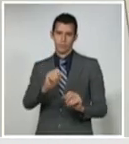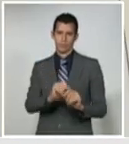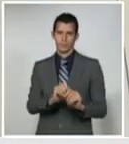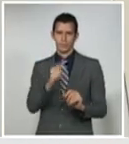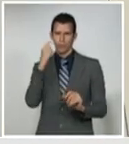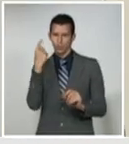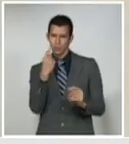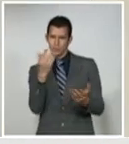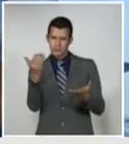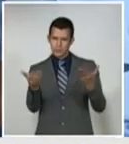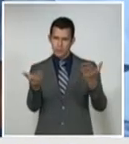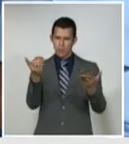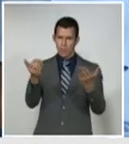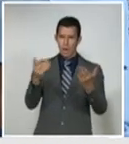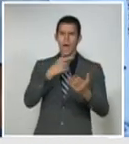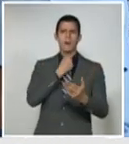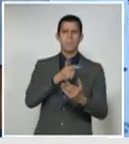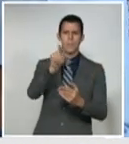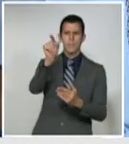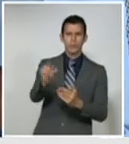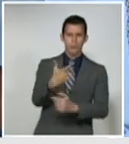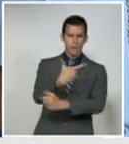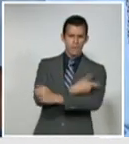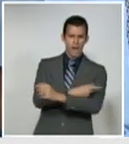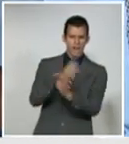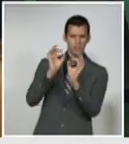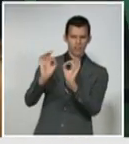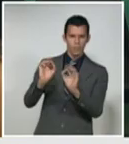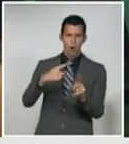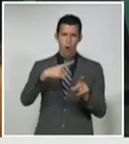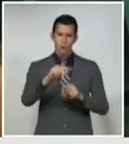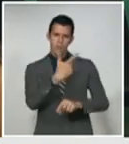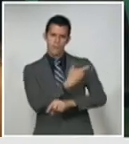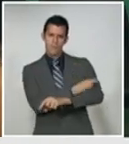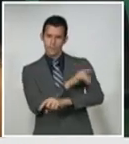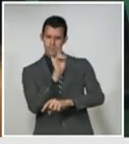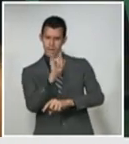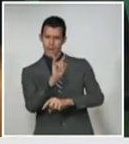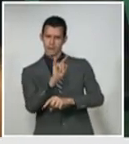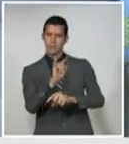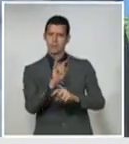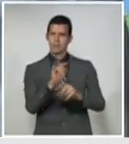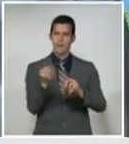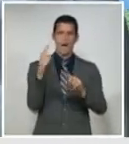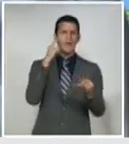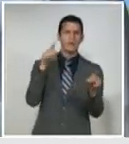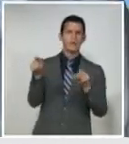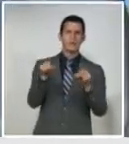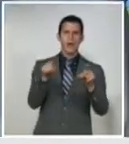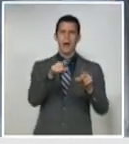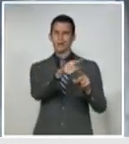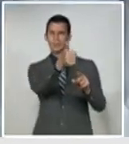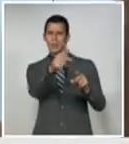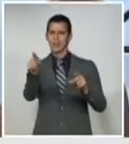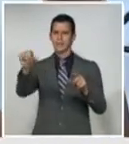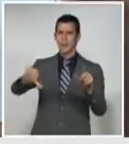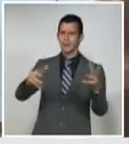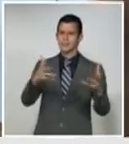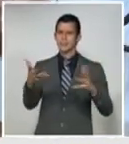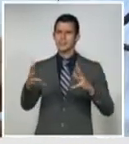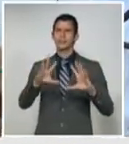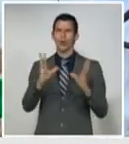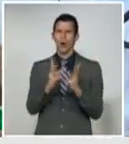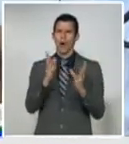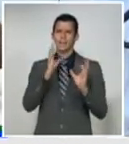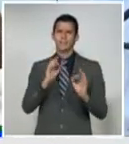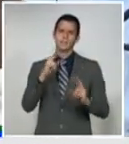los 861 sujetos inmunizados en una población que ha acompañado este ensayo con profundo agradecimiento.